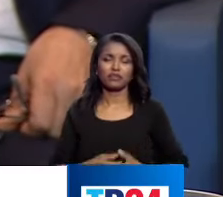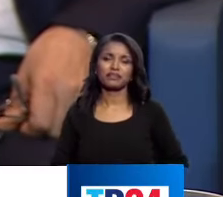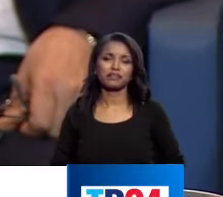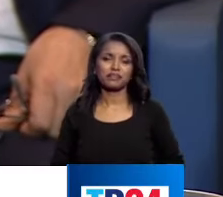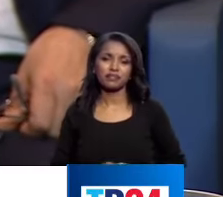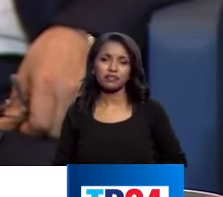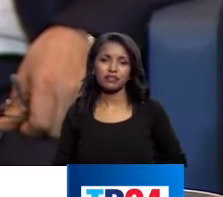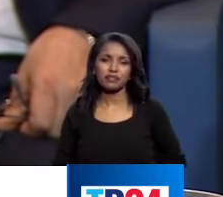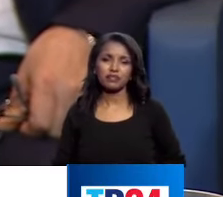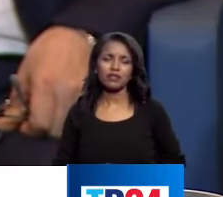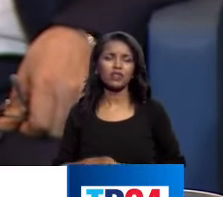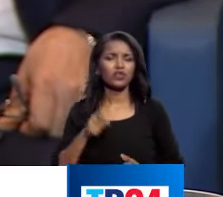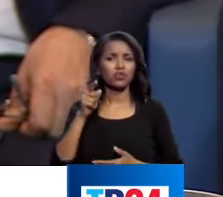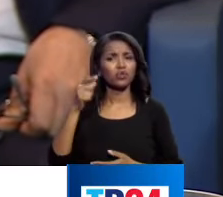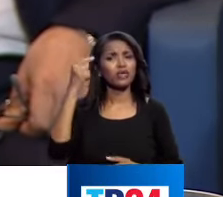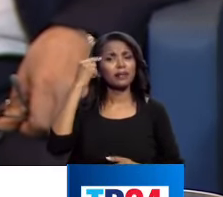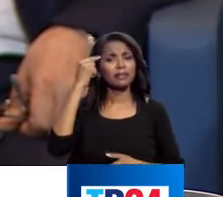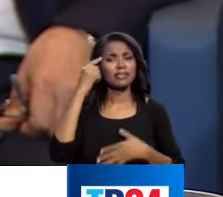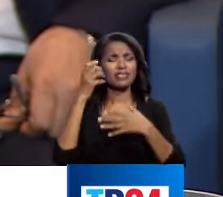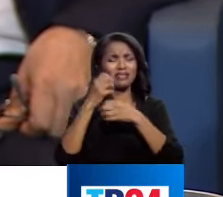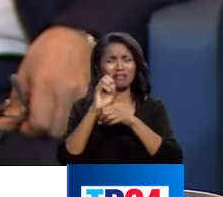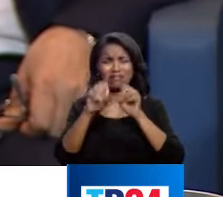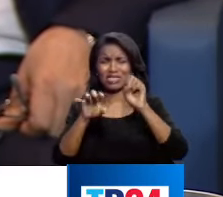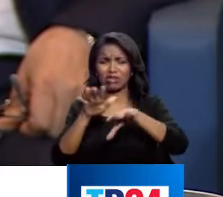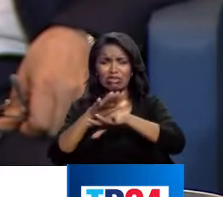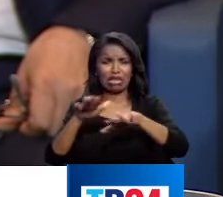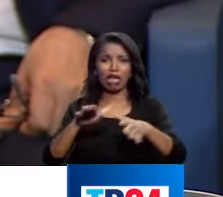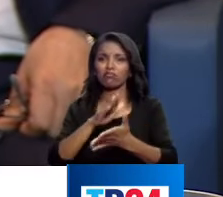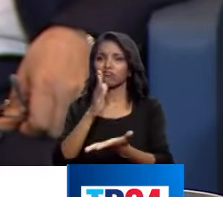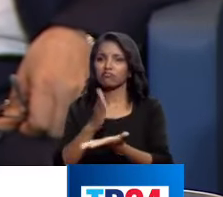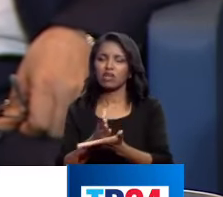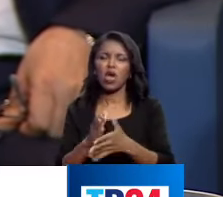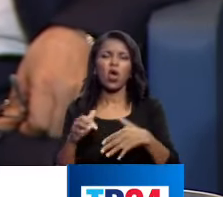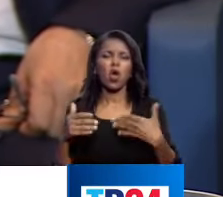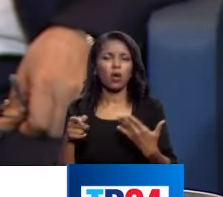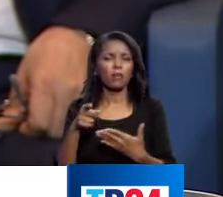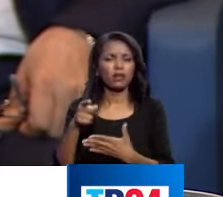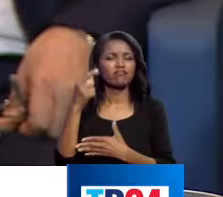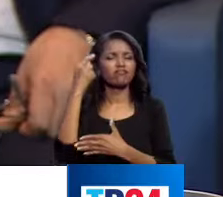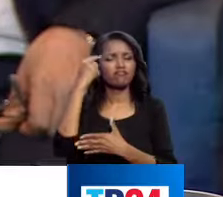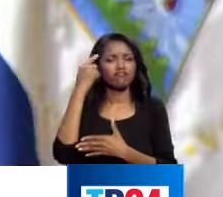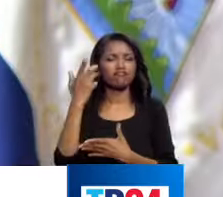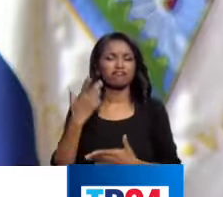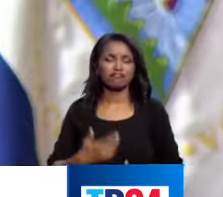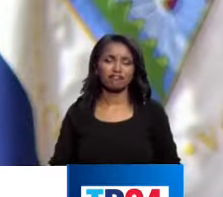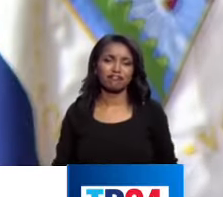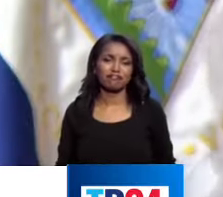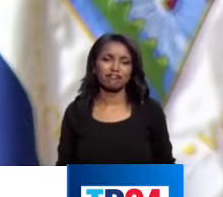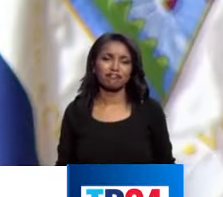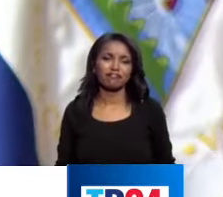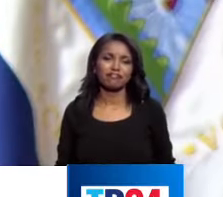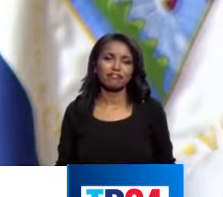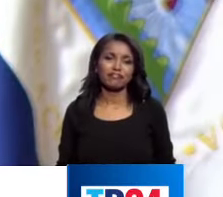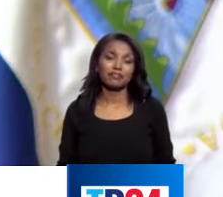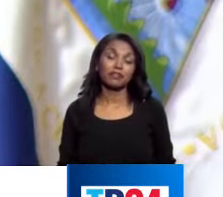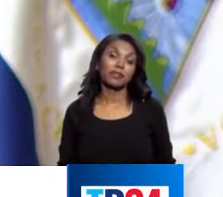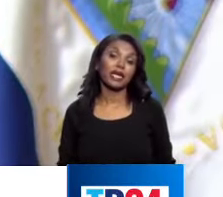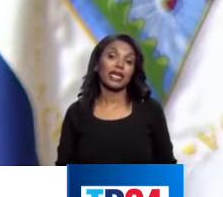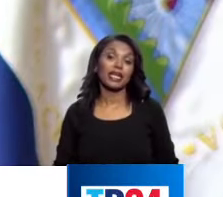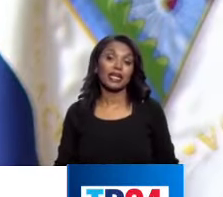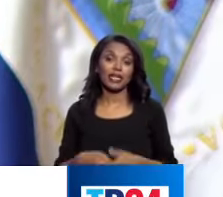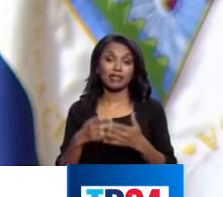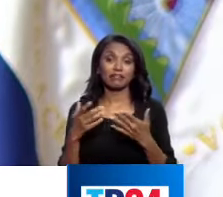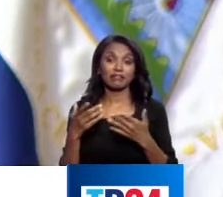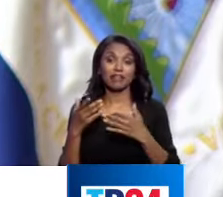destinos turísticos. ¿Cuál es su propuesta para erradicar este problema que perjudica la imagen del país? Tengo que empezar diciendo que en el